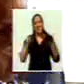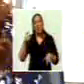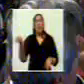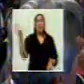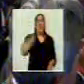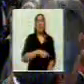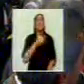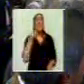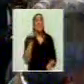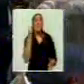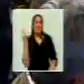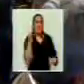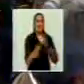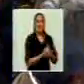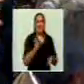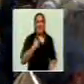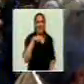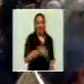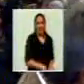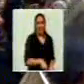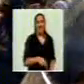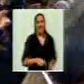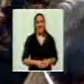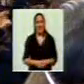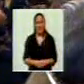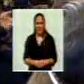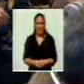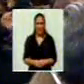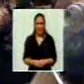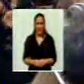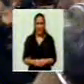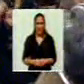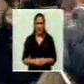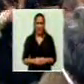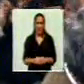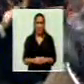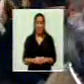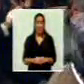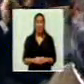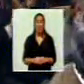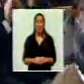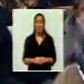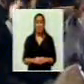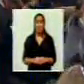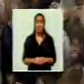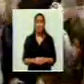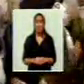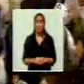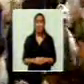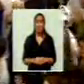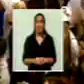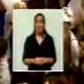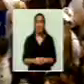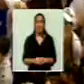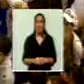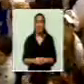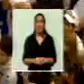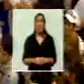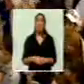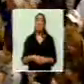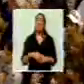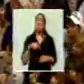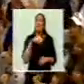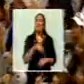Y finalmente hoy estamos en Río